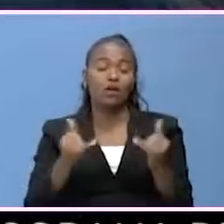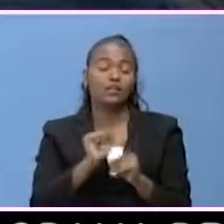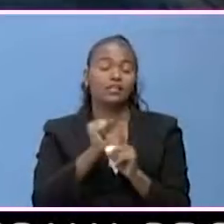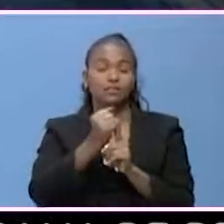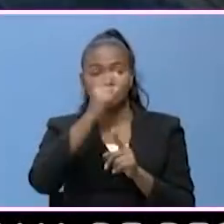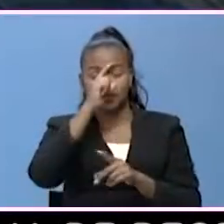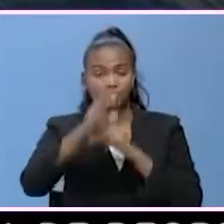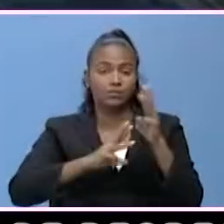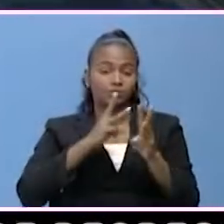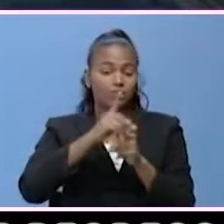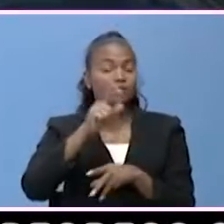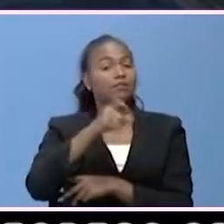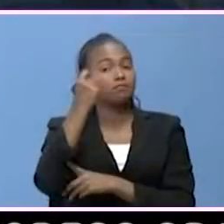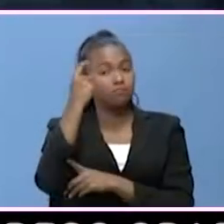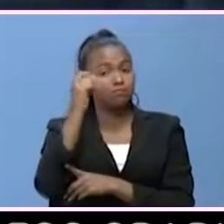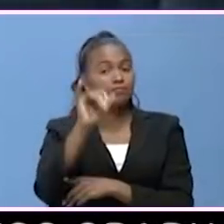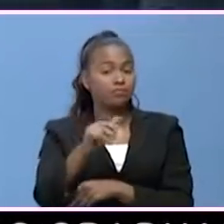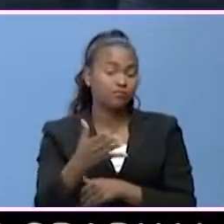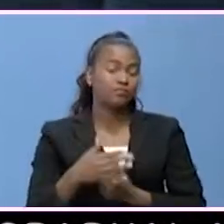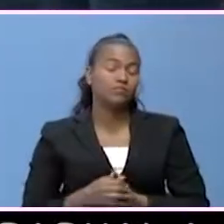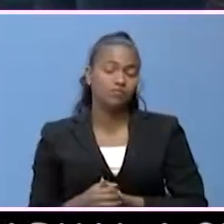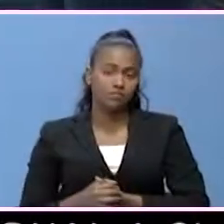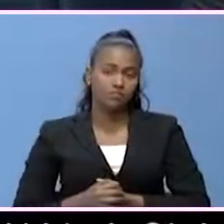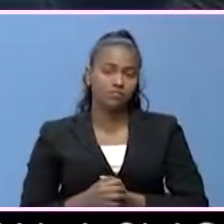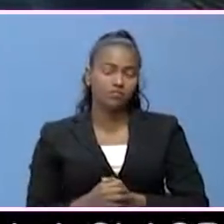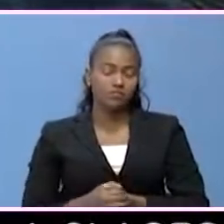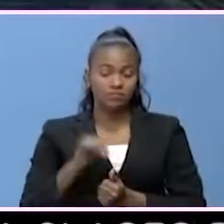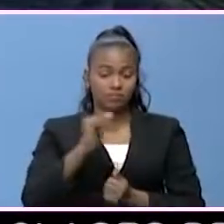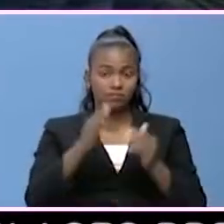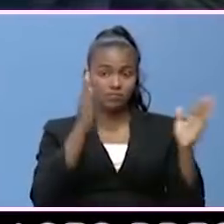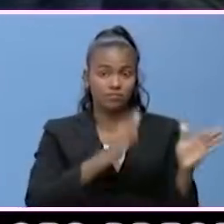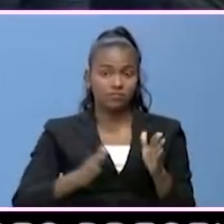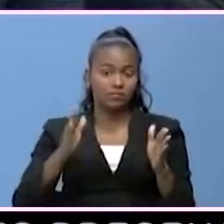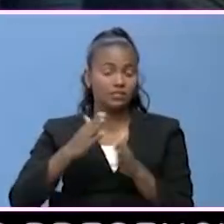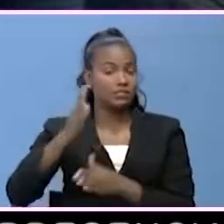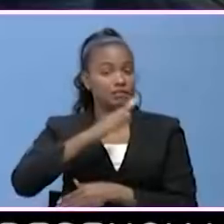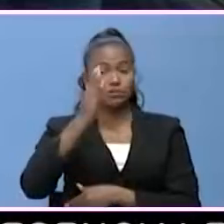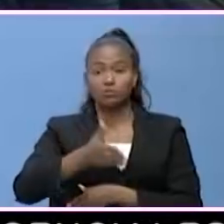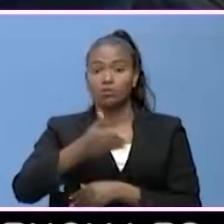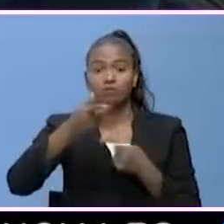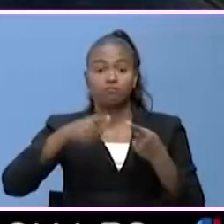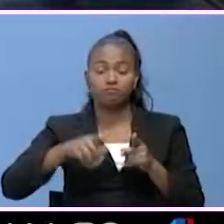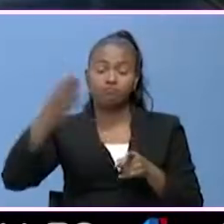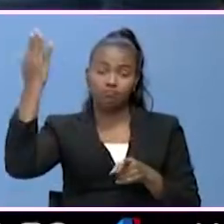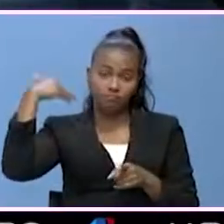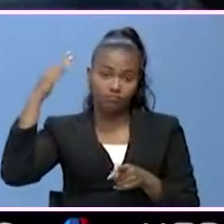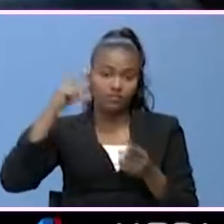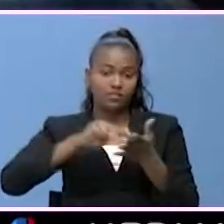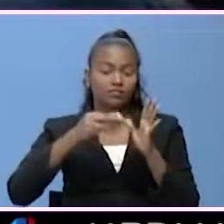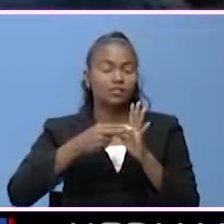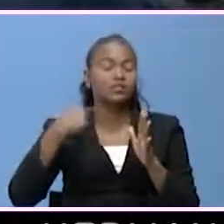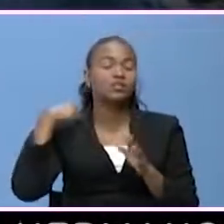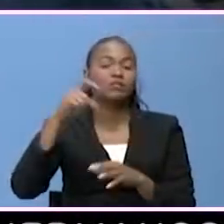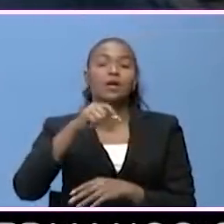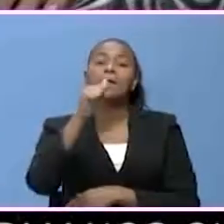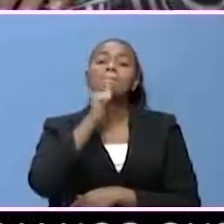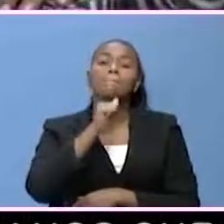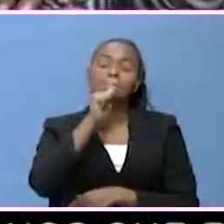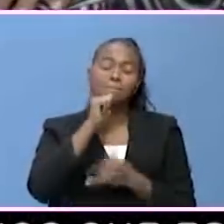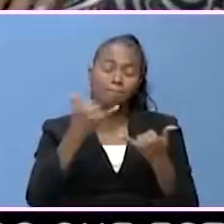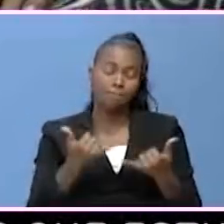y hay que entenderlo. Este proceso no se había dado nunca, entonces hay que tener